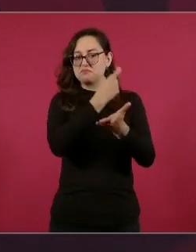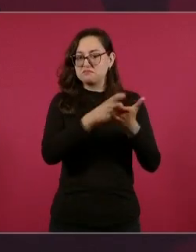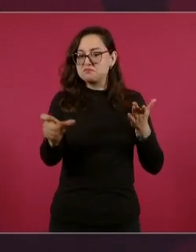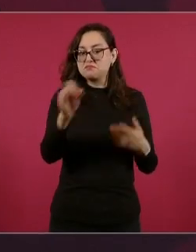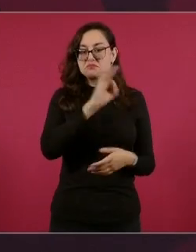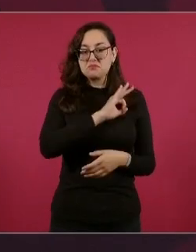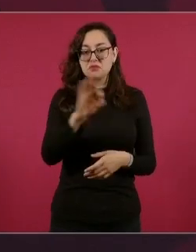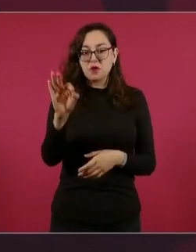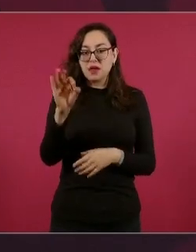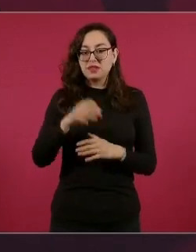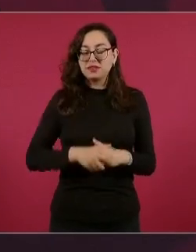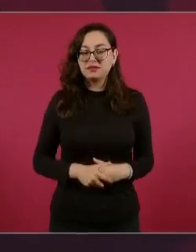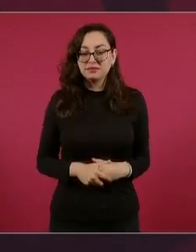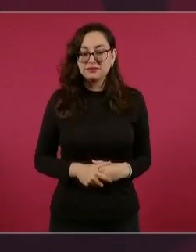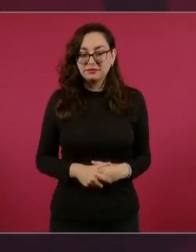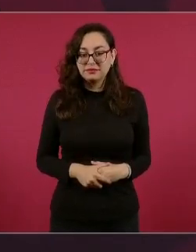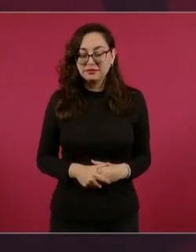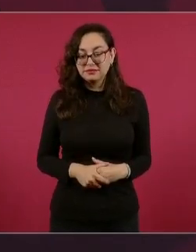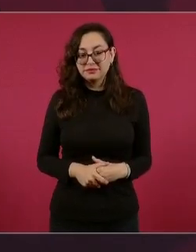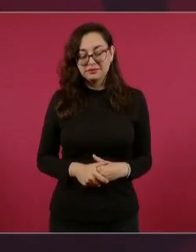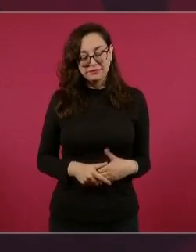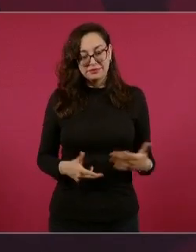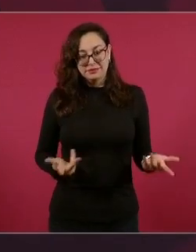Es un programa